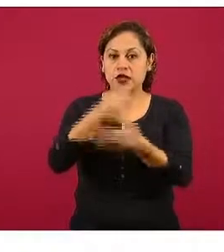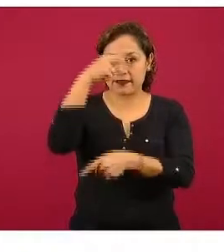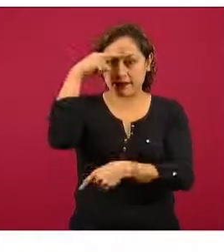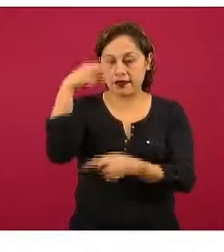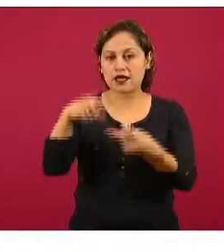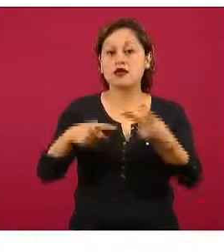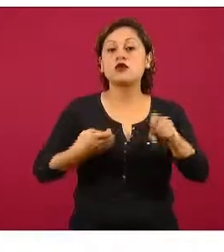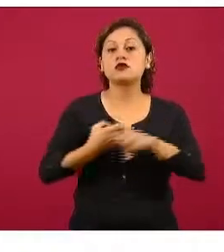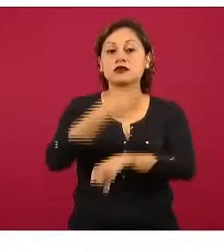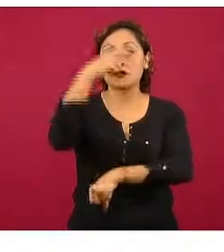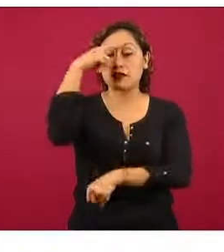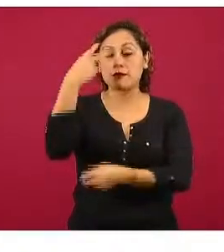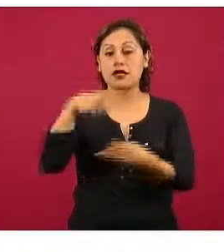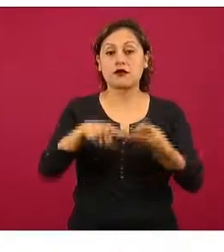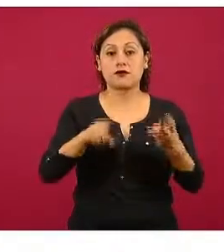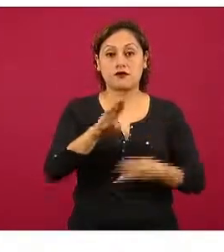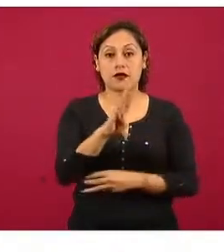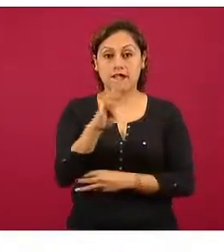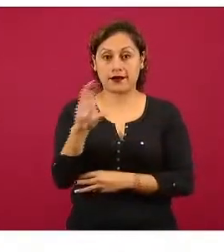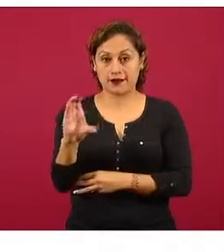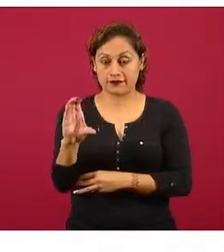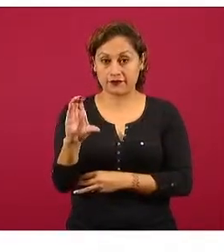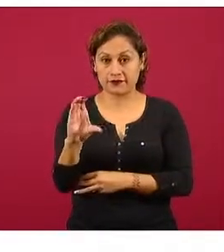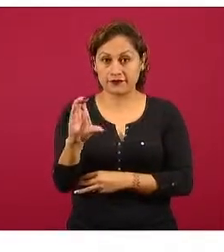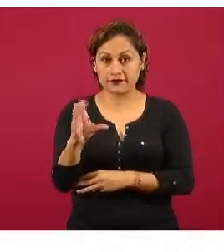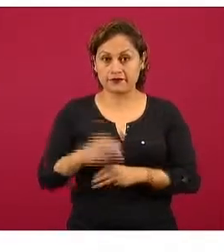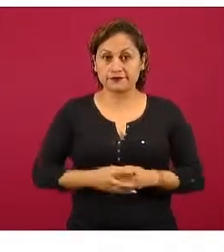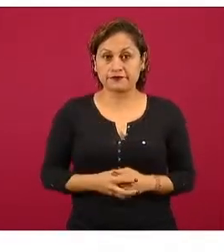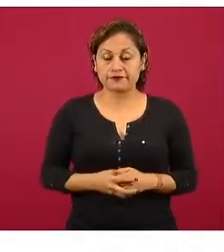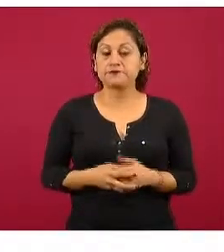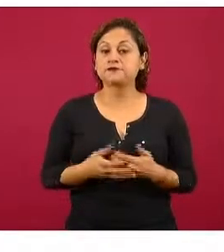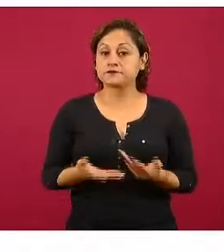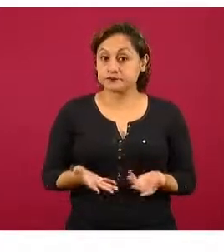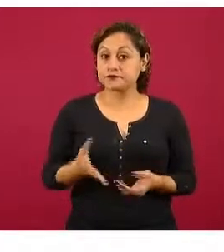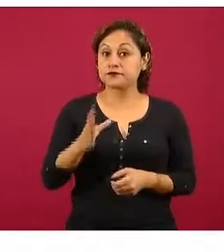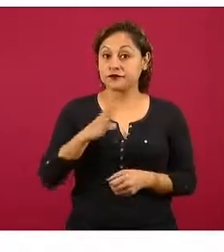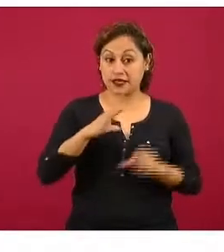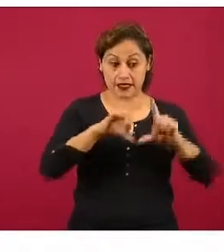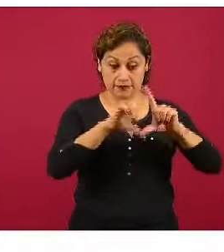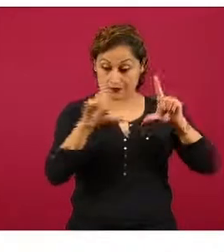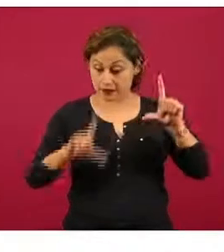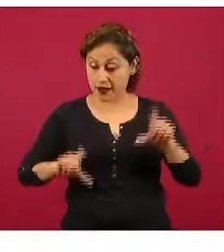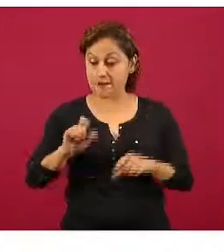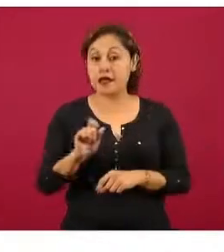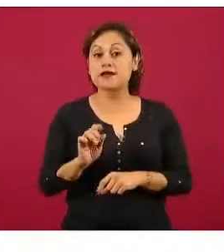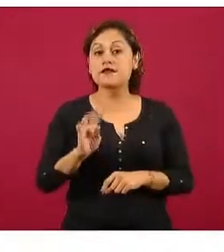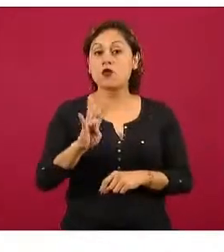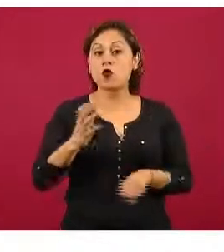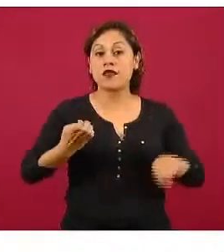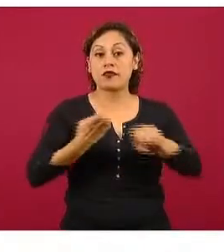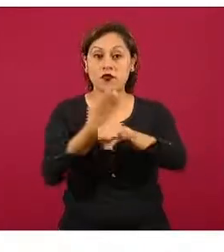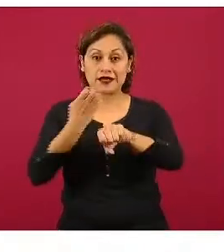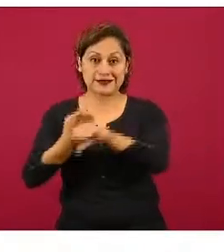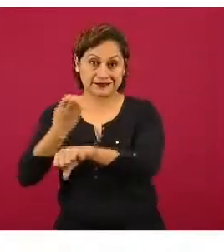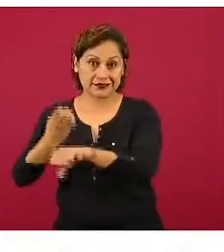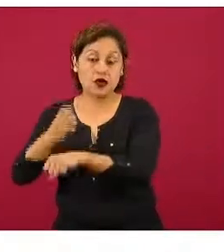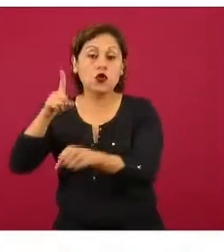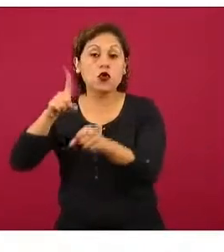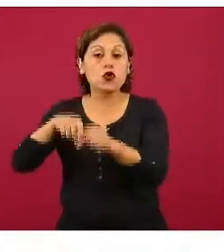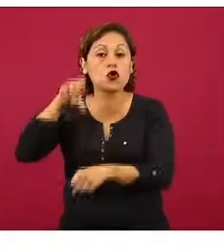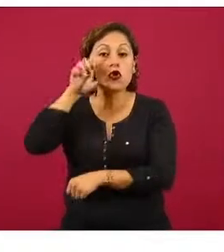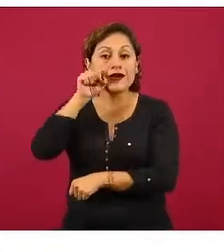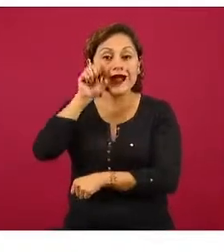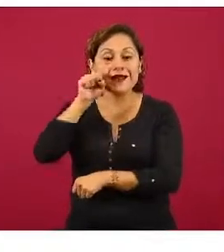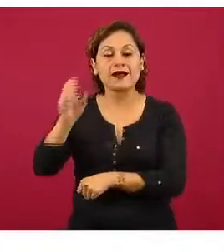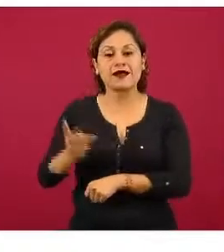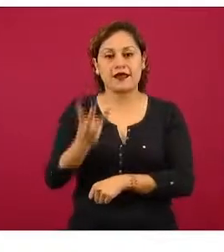México, Baja California, que tenemos 24 estados que se encuentran en naranja, 3 estados que